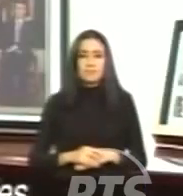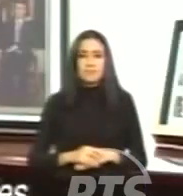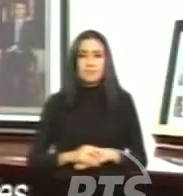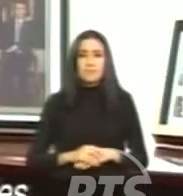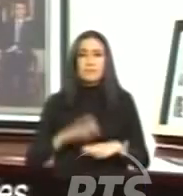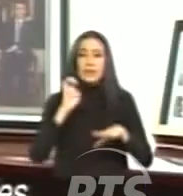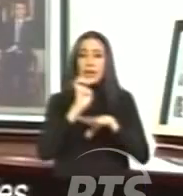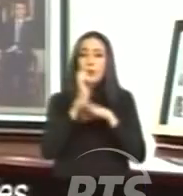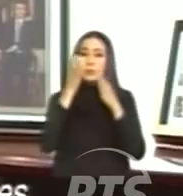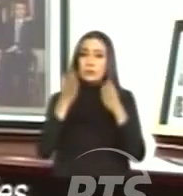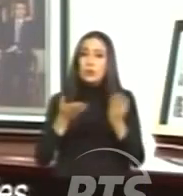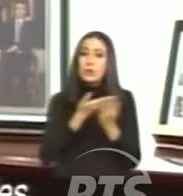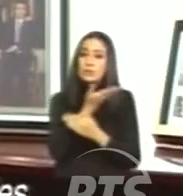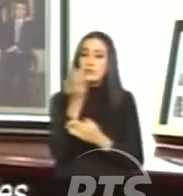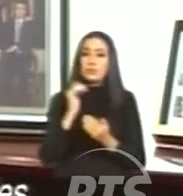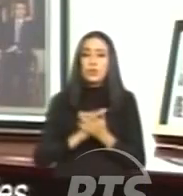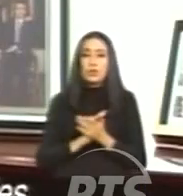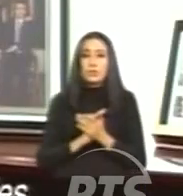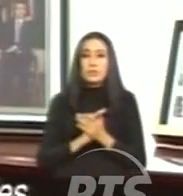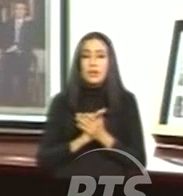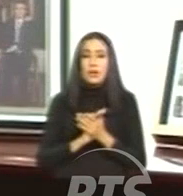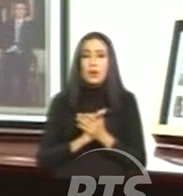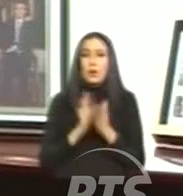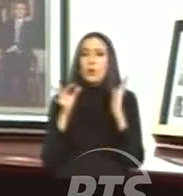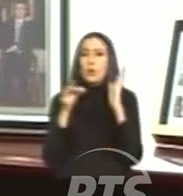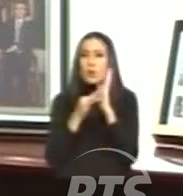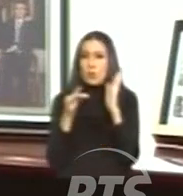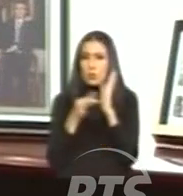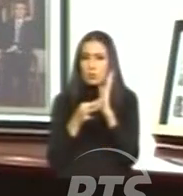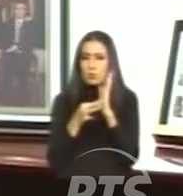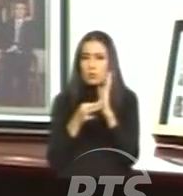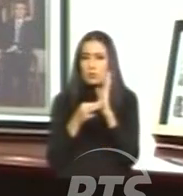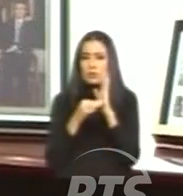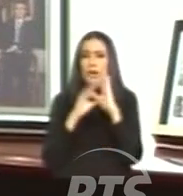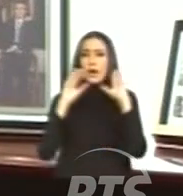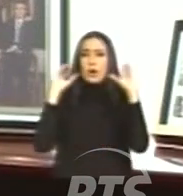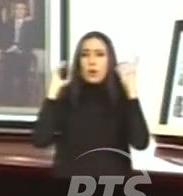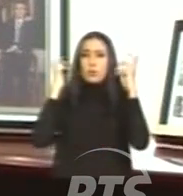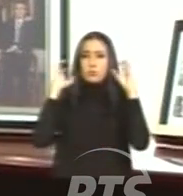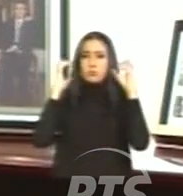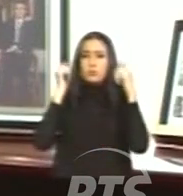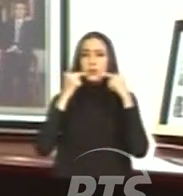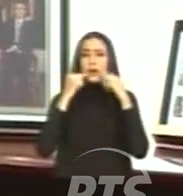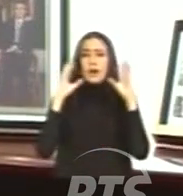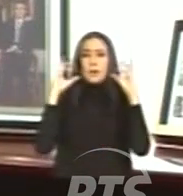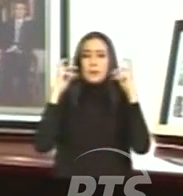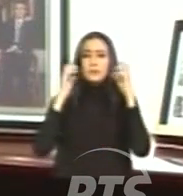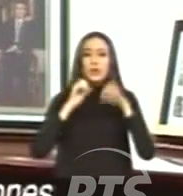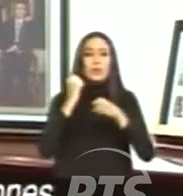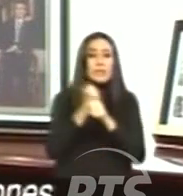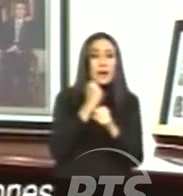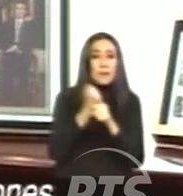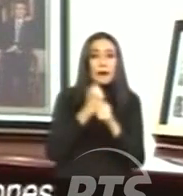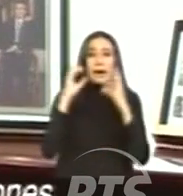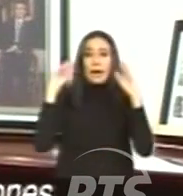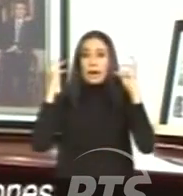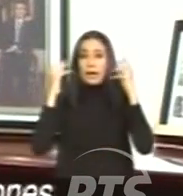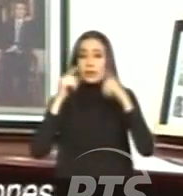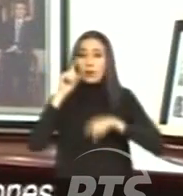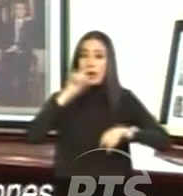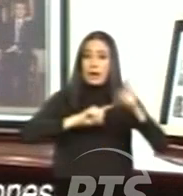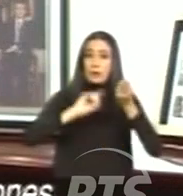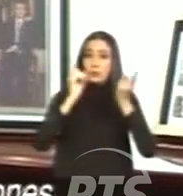Compatriotas, circuló en las redes sociales una grabación ilegalmente obtenida de una reunión de trabajo que ha sido objeto de